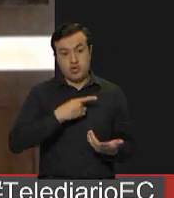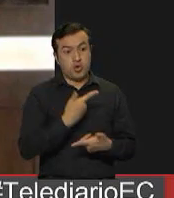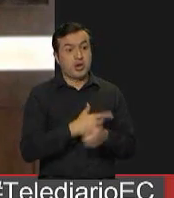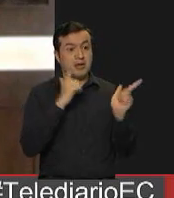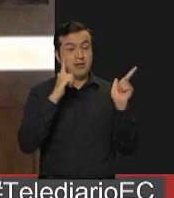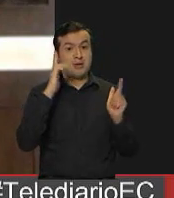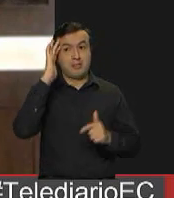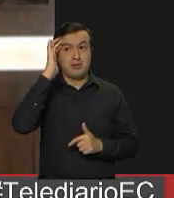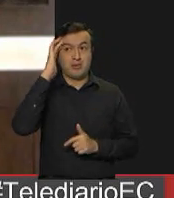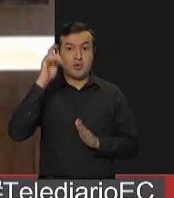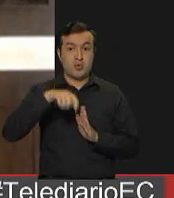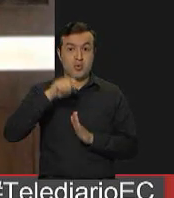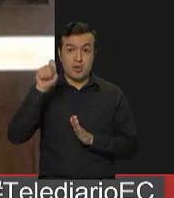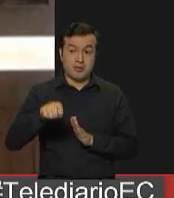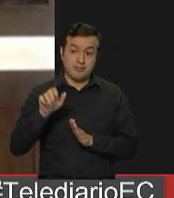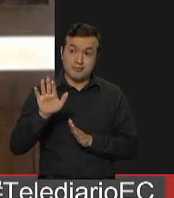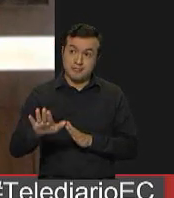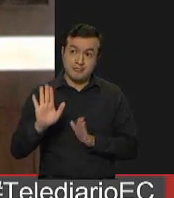jueza.